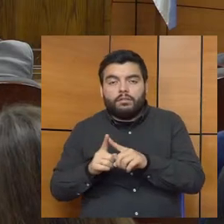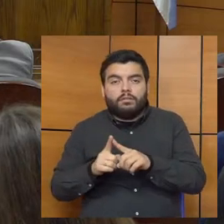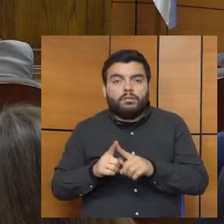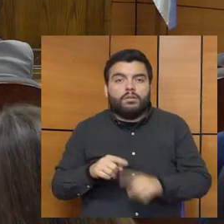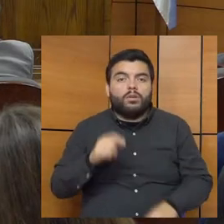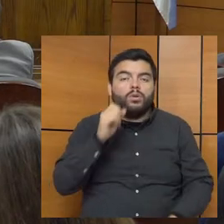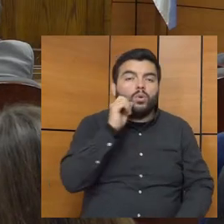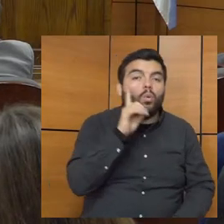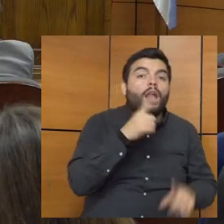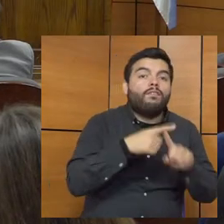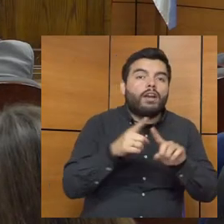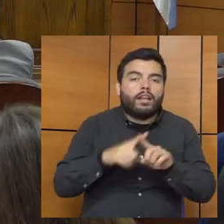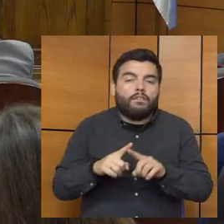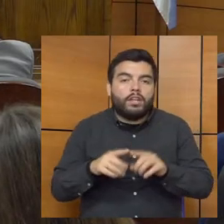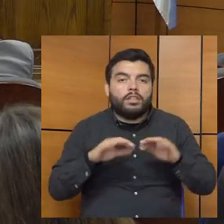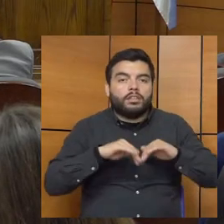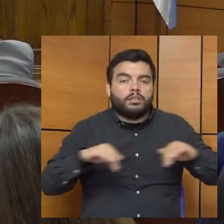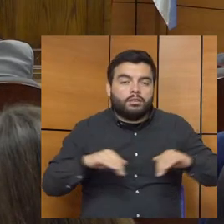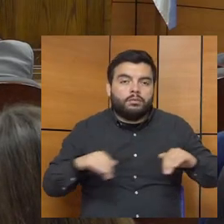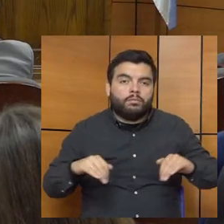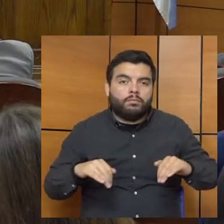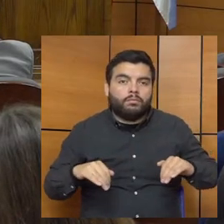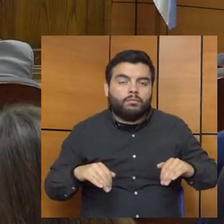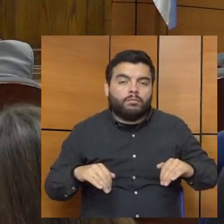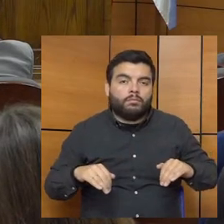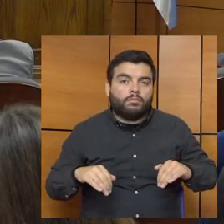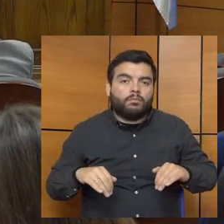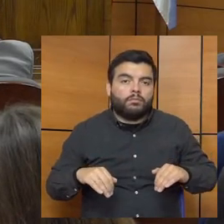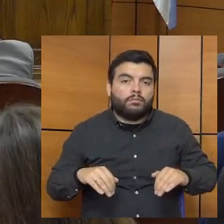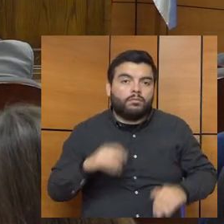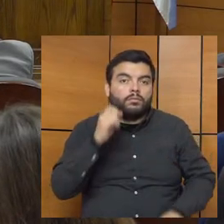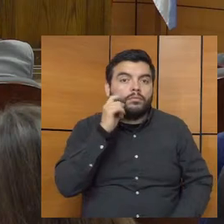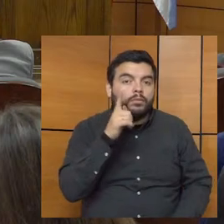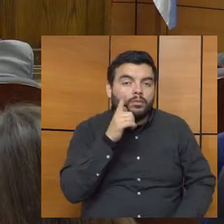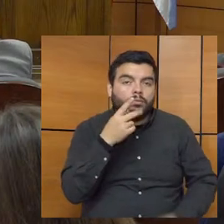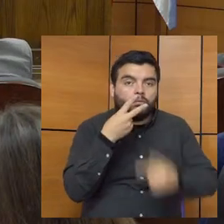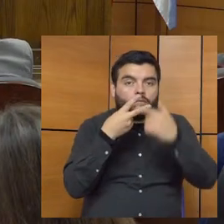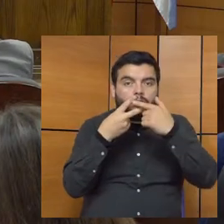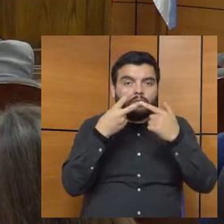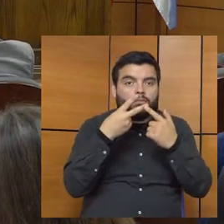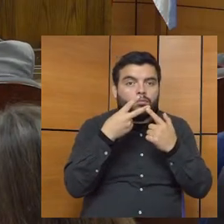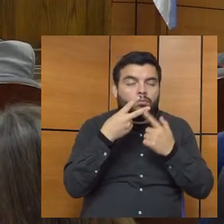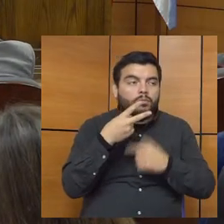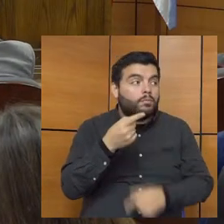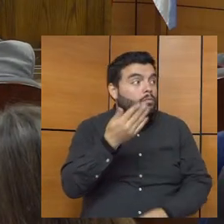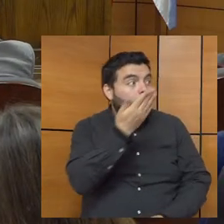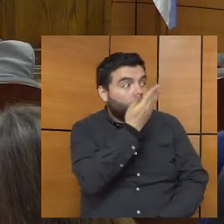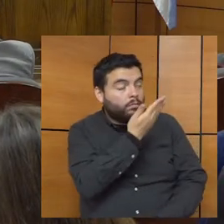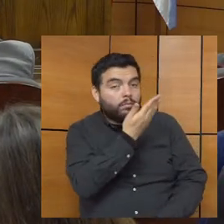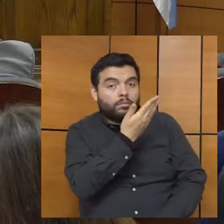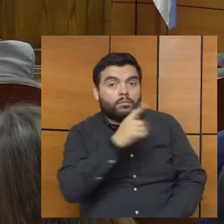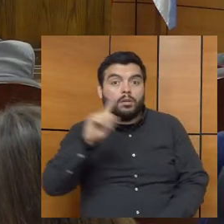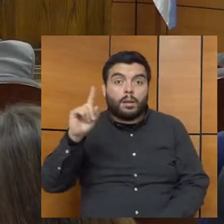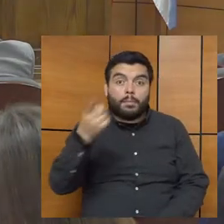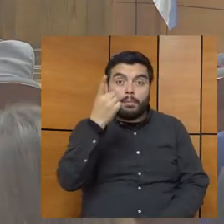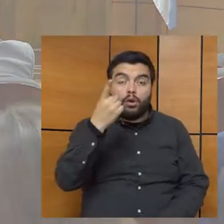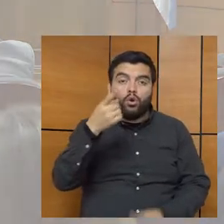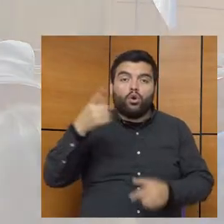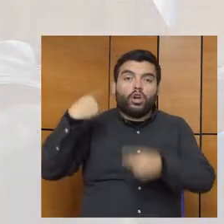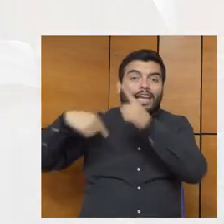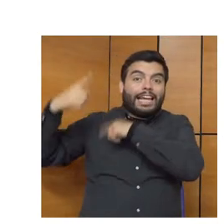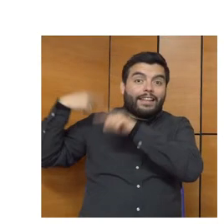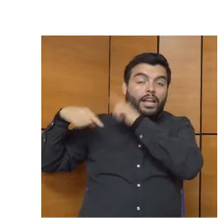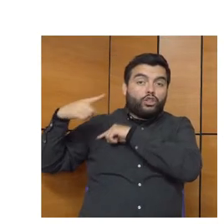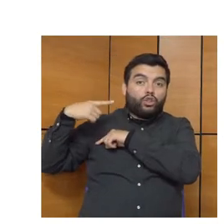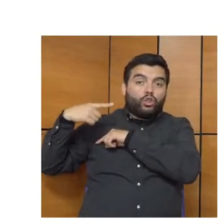eran las mejores variables que podrían segmentar. Y el algoritmo descubrió que eran dos, las que están acá. Primera, la generación. O sea,